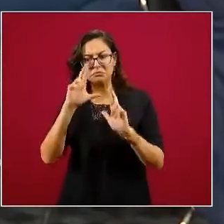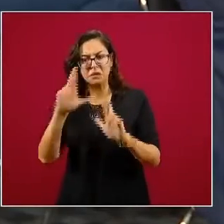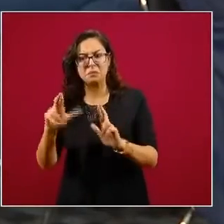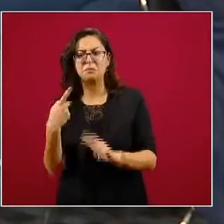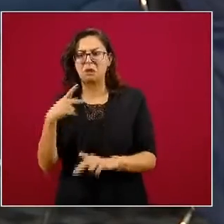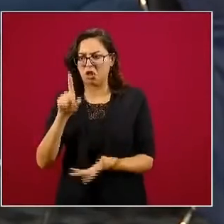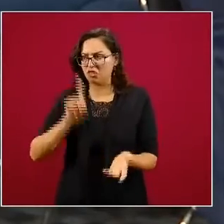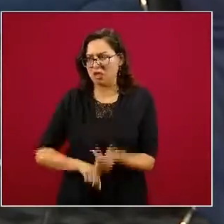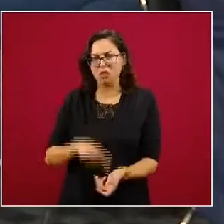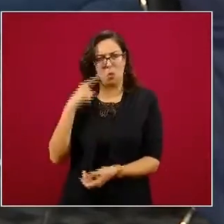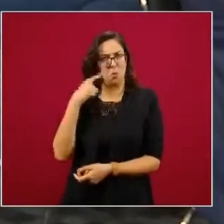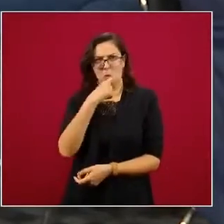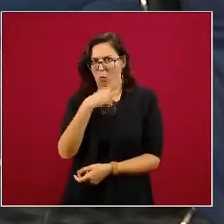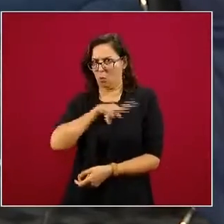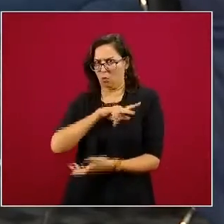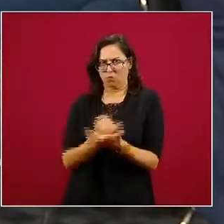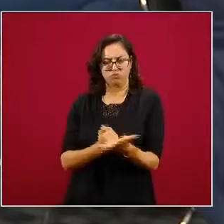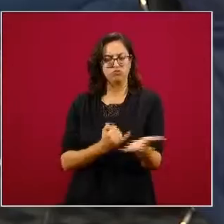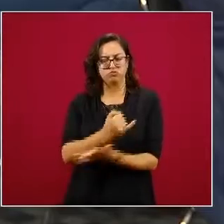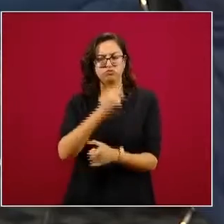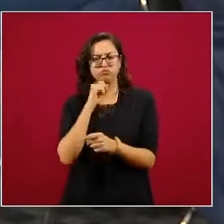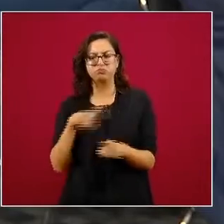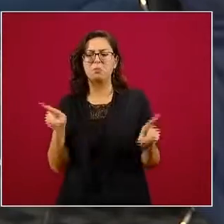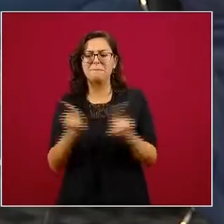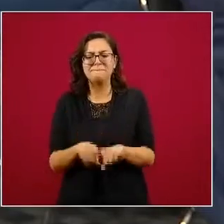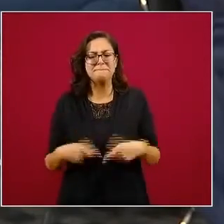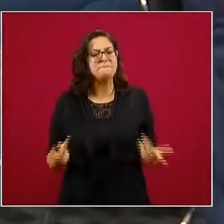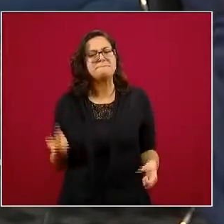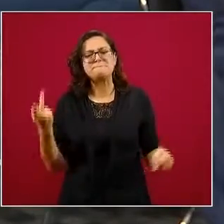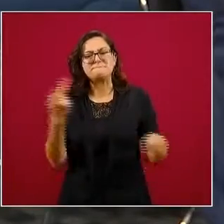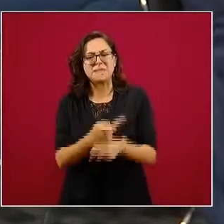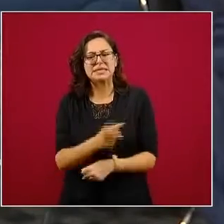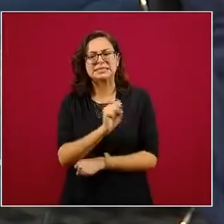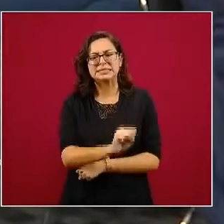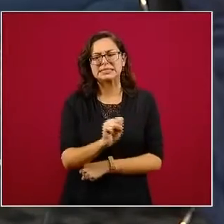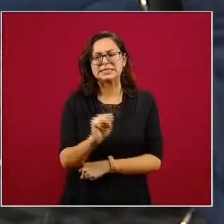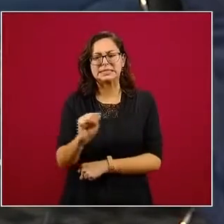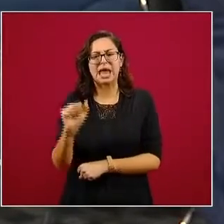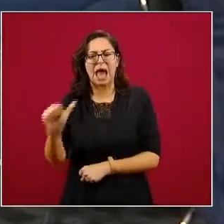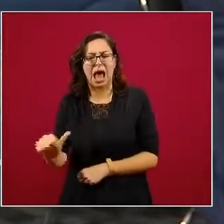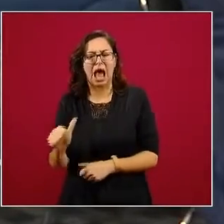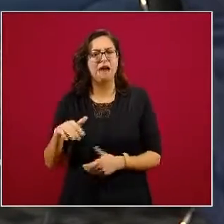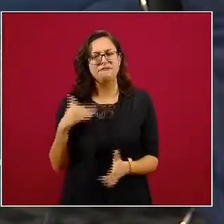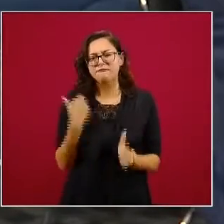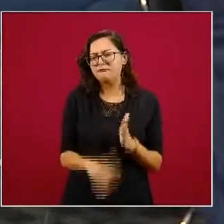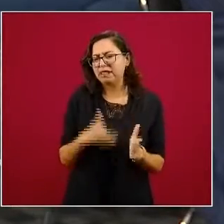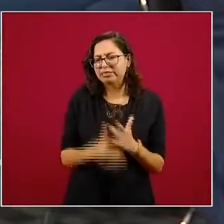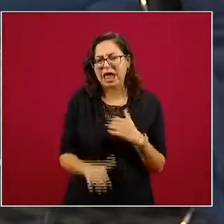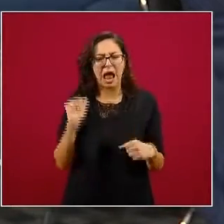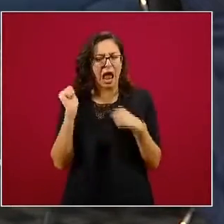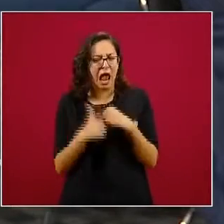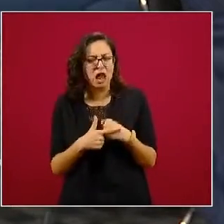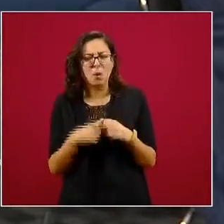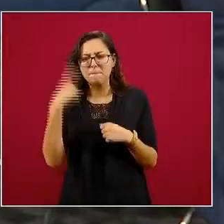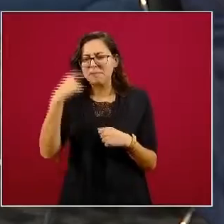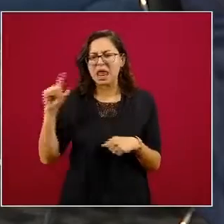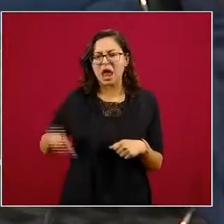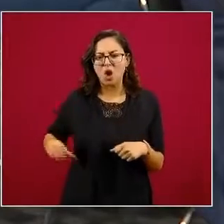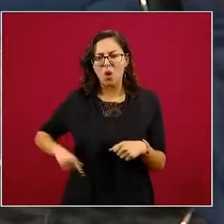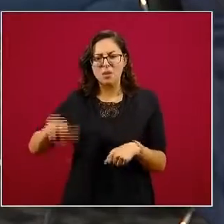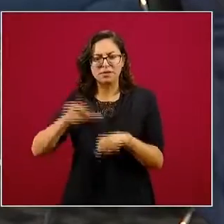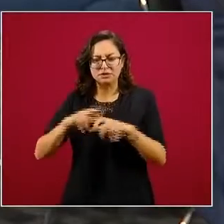sentimientos, distintas percepciones que pueden causar frustración, angustia, preocupación, sentimientos